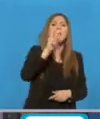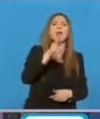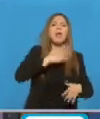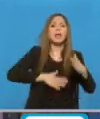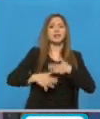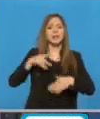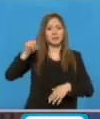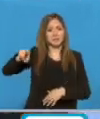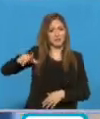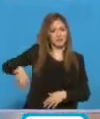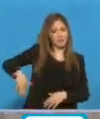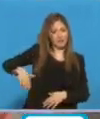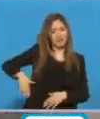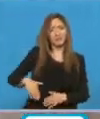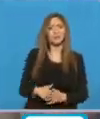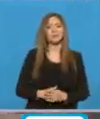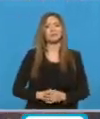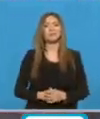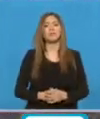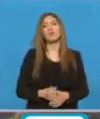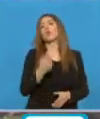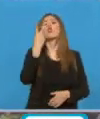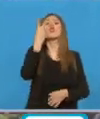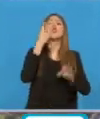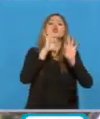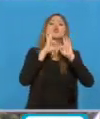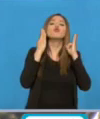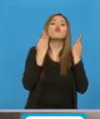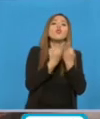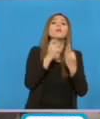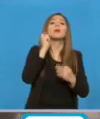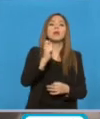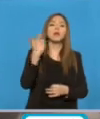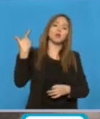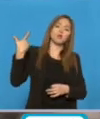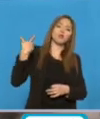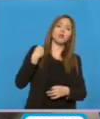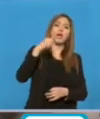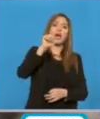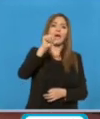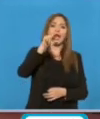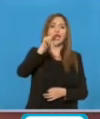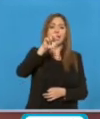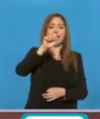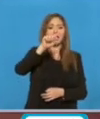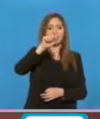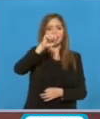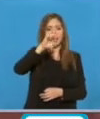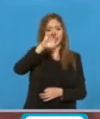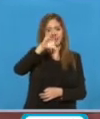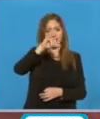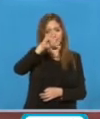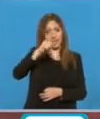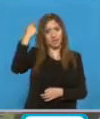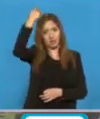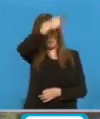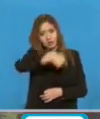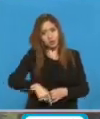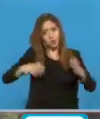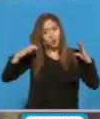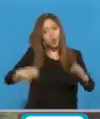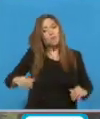dices? En general hay 2 formas de realizarlo, uno con anestesia general y otro con anestesia local, dependiendo si vamos a anexar algún